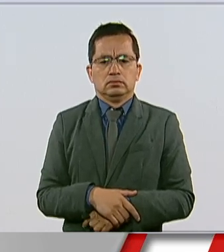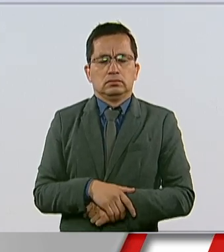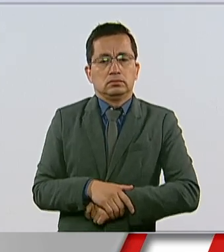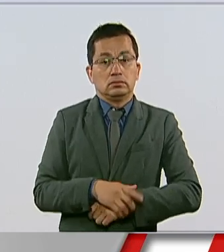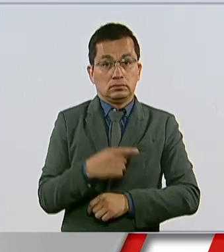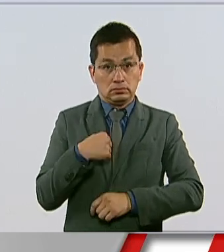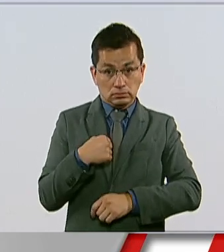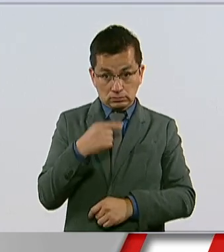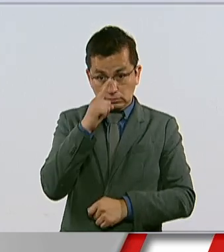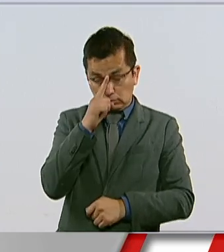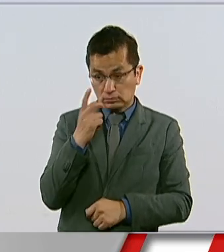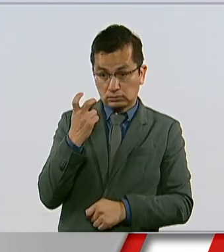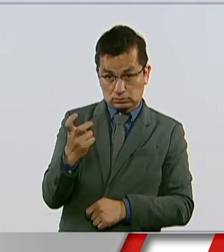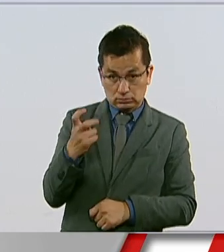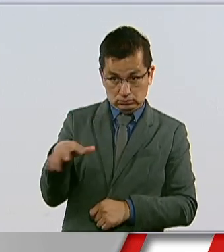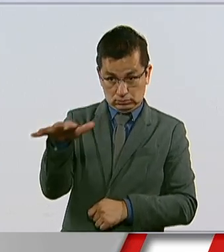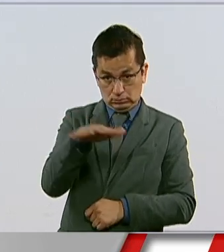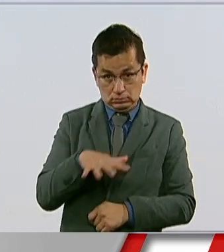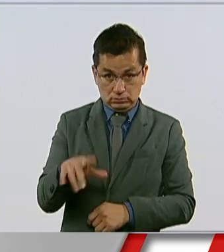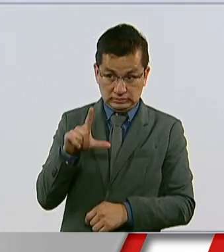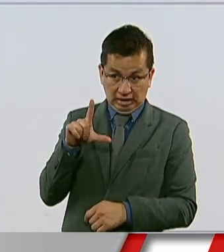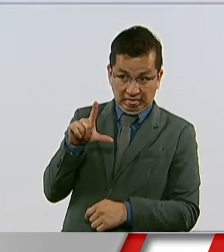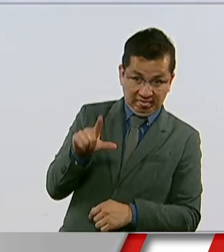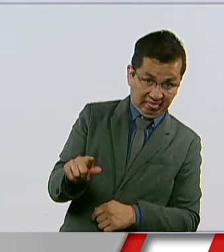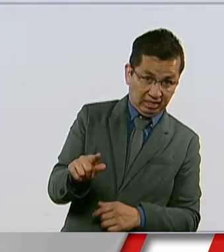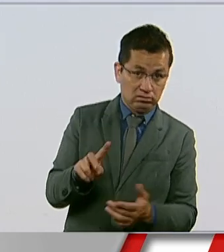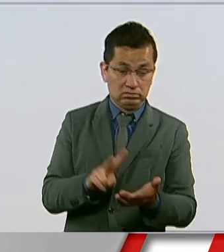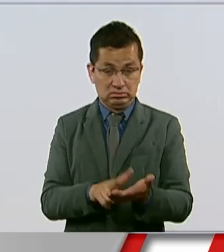minimizo ni tampoco